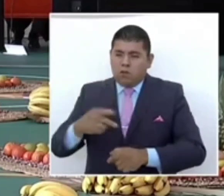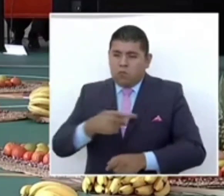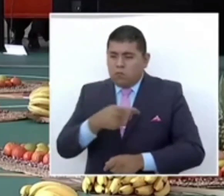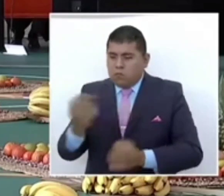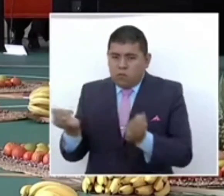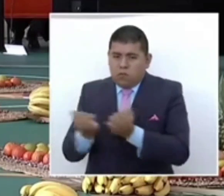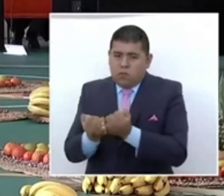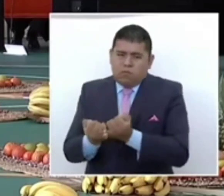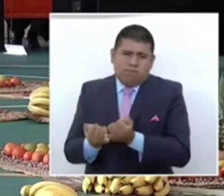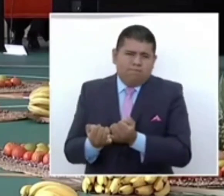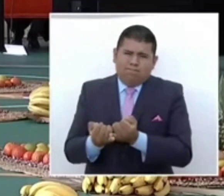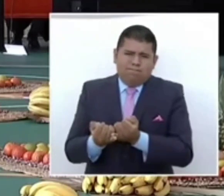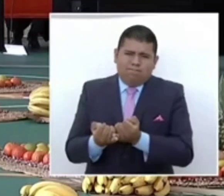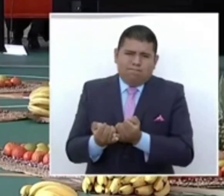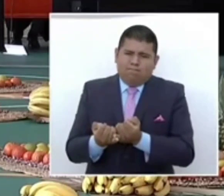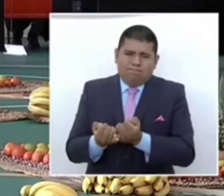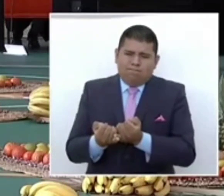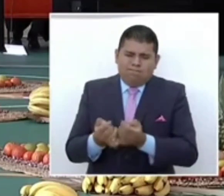el mundo es para los